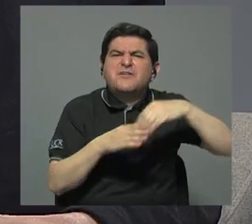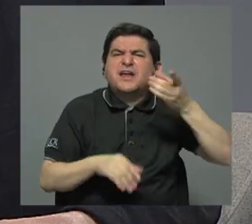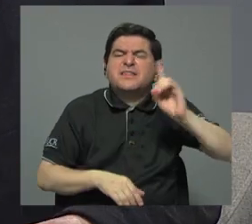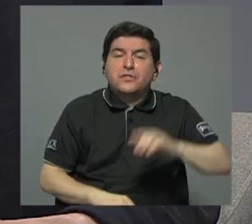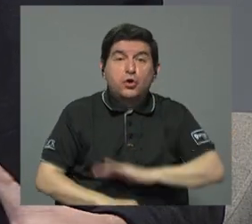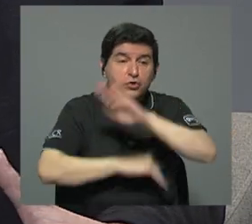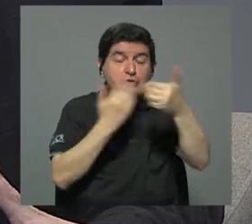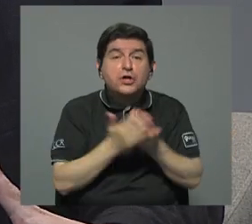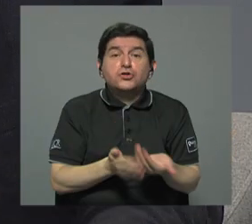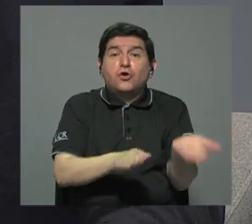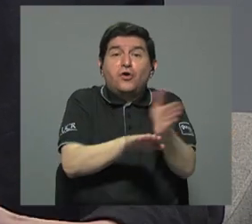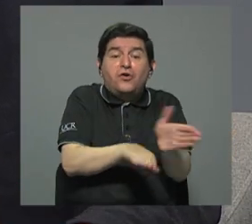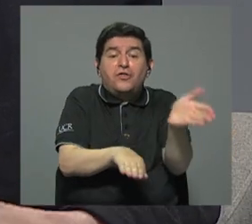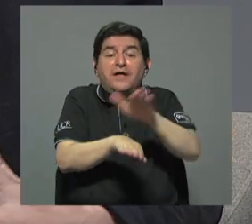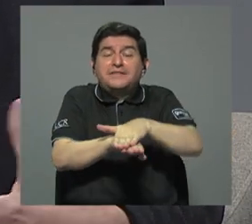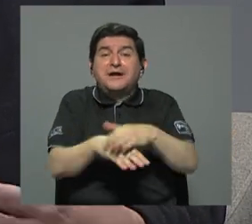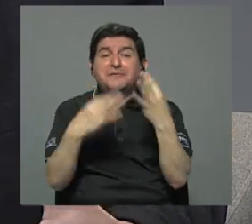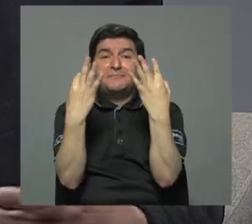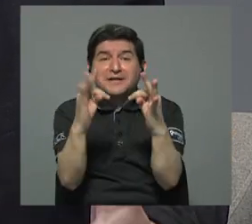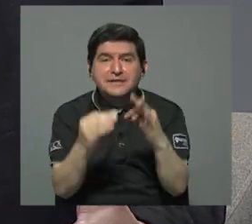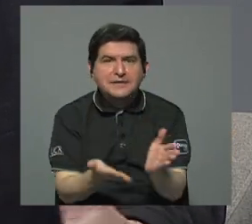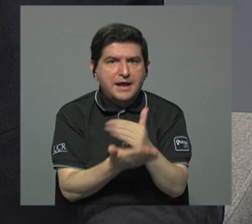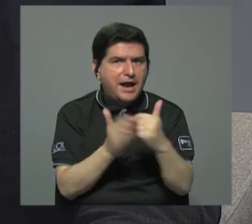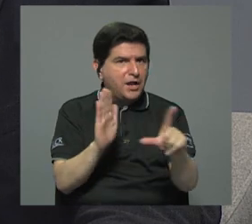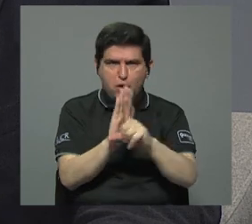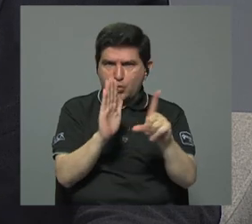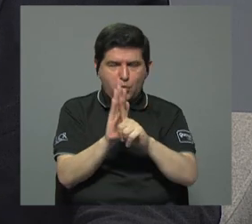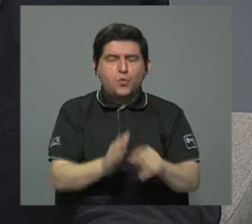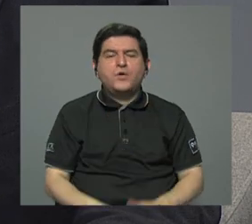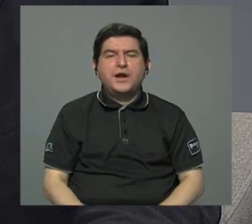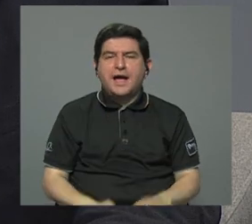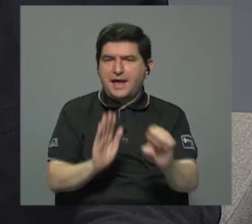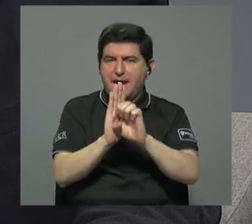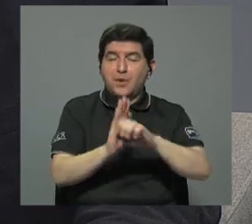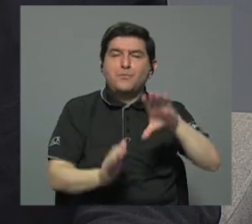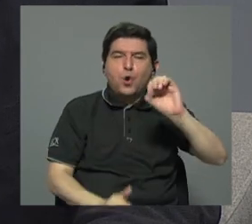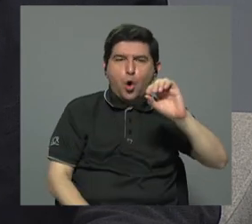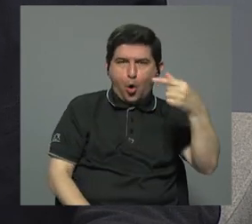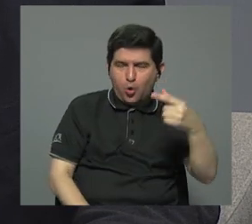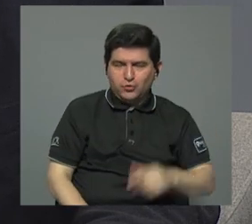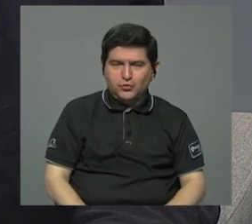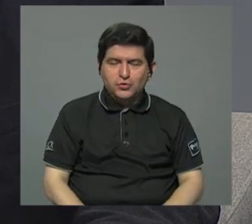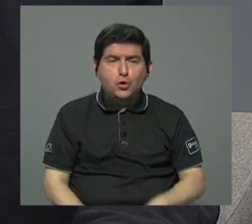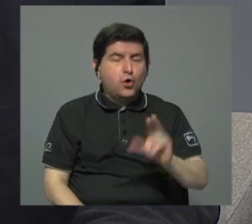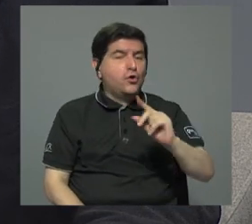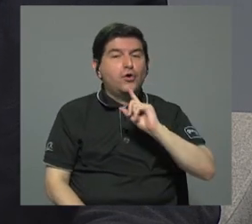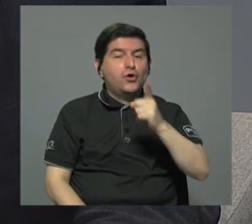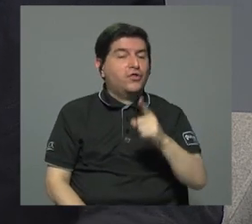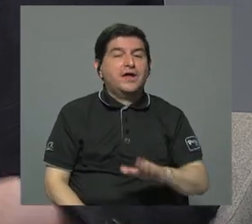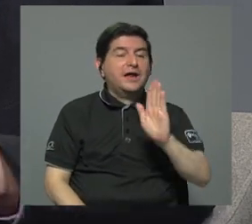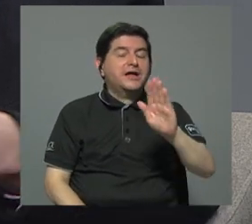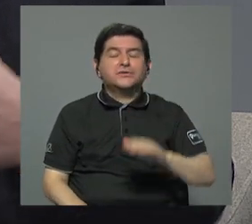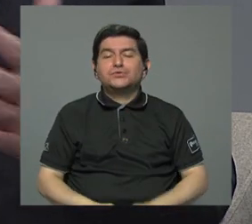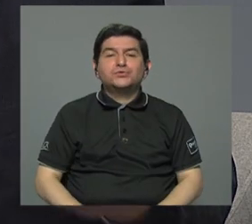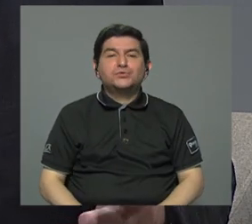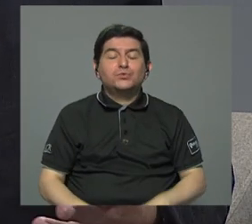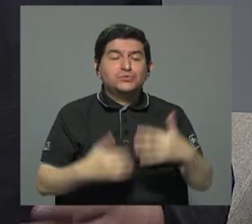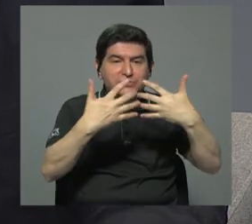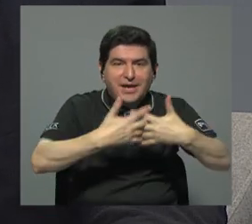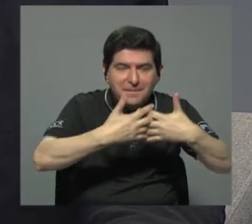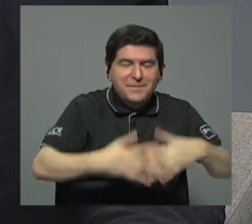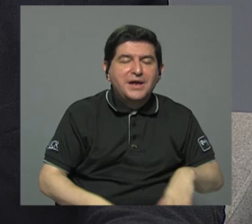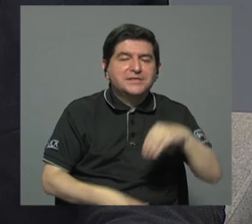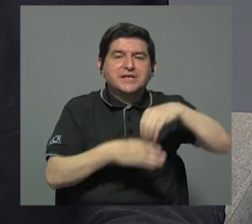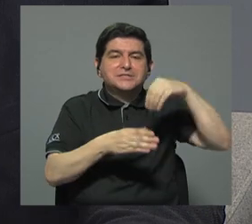todas las artimañas posibles, inclusive algunas ilegales, como la que hizo don Otto Guevara, de llevarse, de no declarar sus sociedades, de llevarse sus